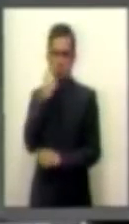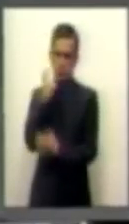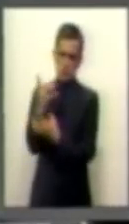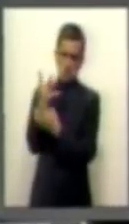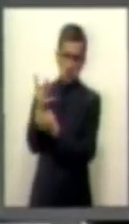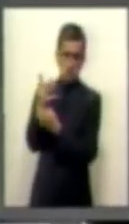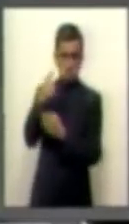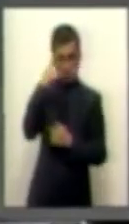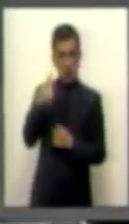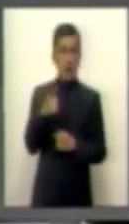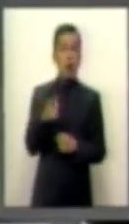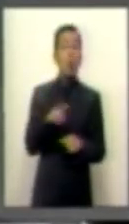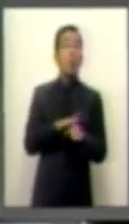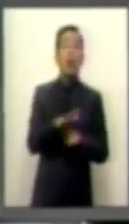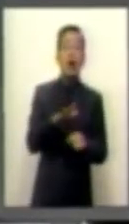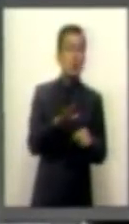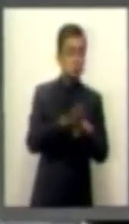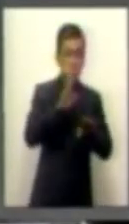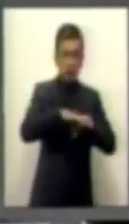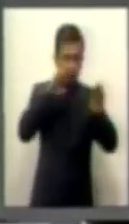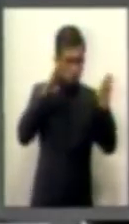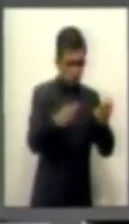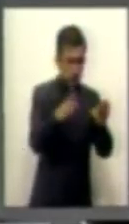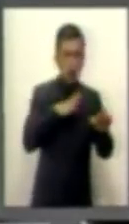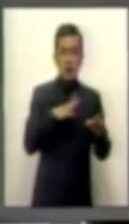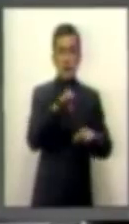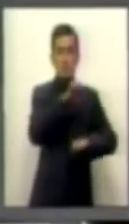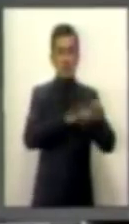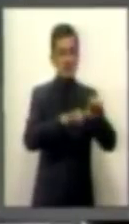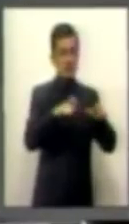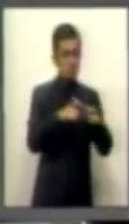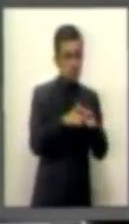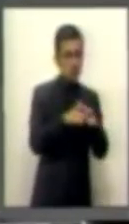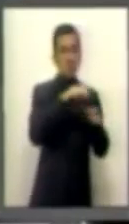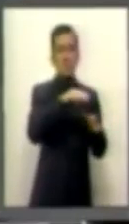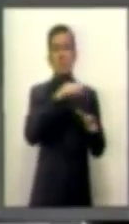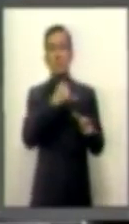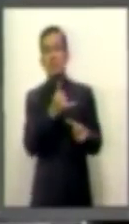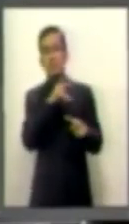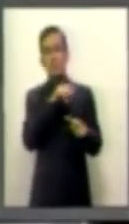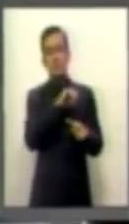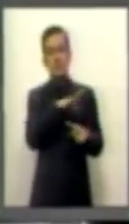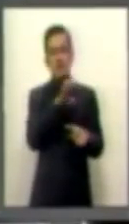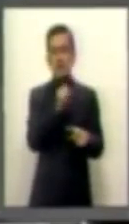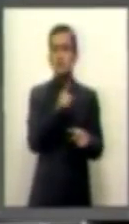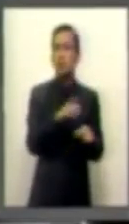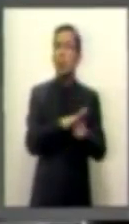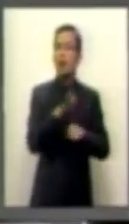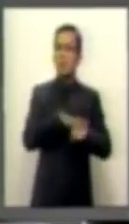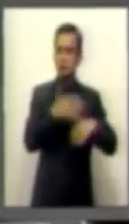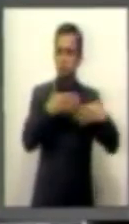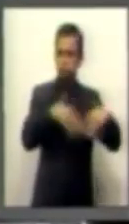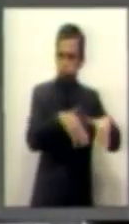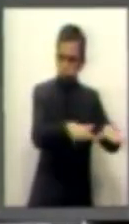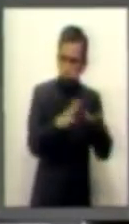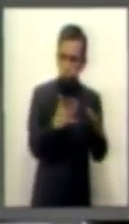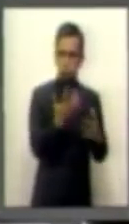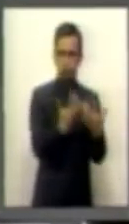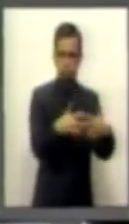de micro pequeñas y medianas empresas son la industria manufacturera el comercio y los